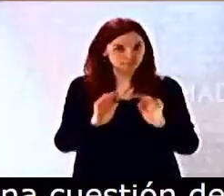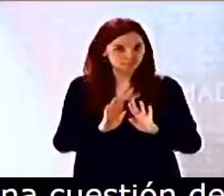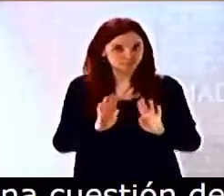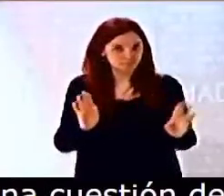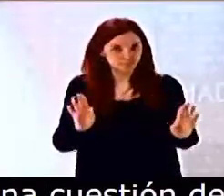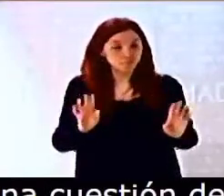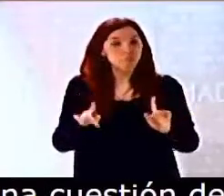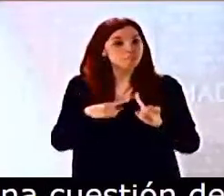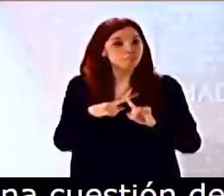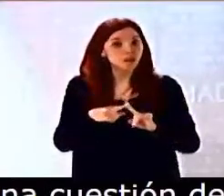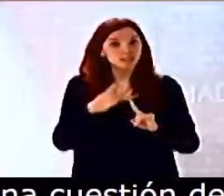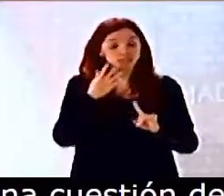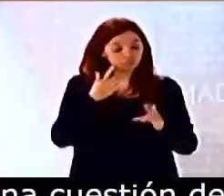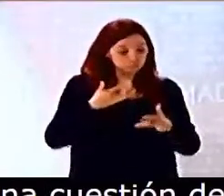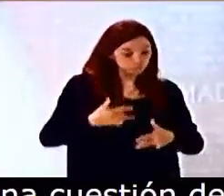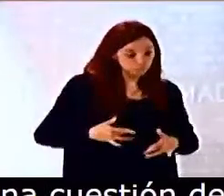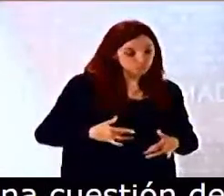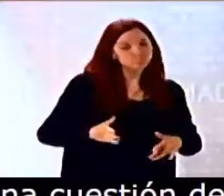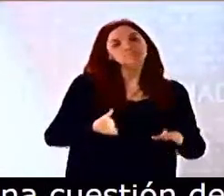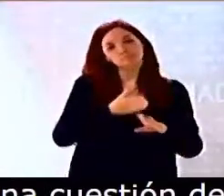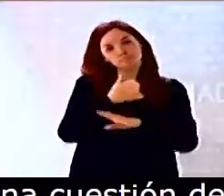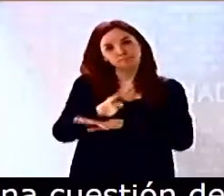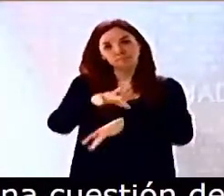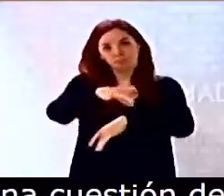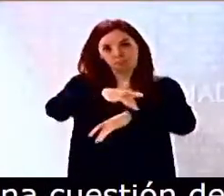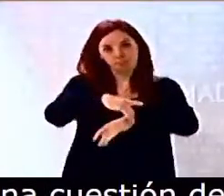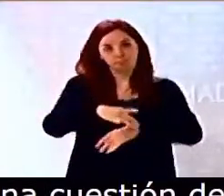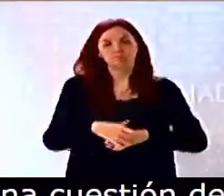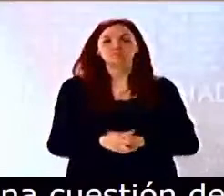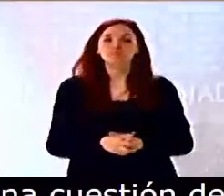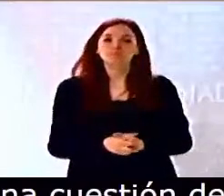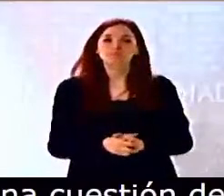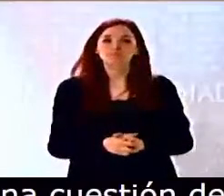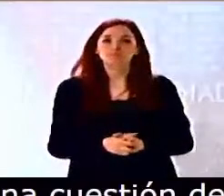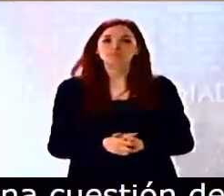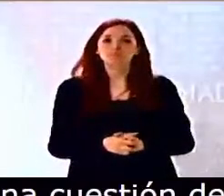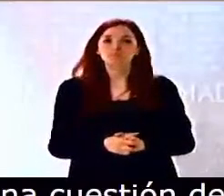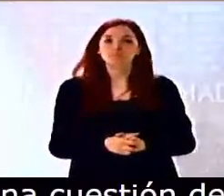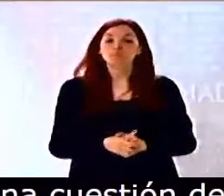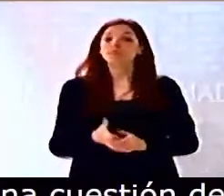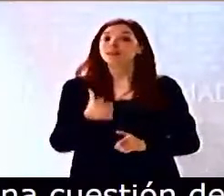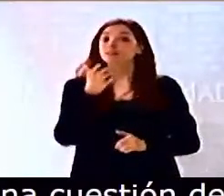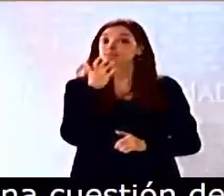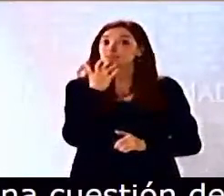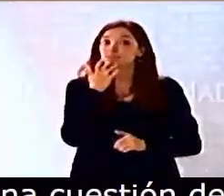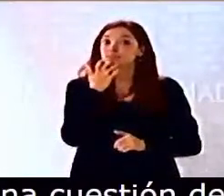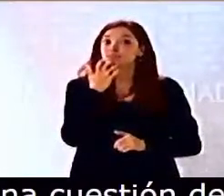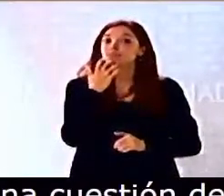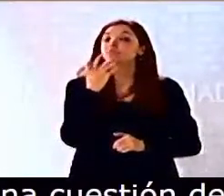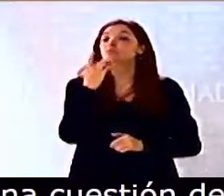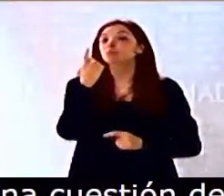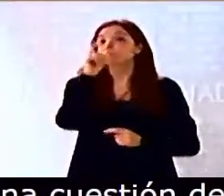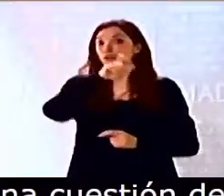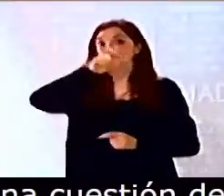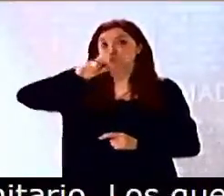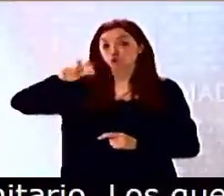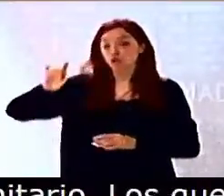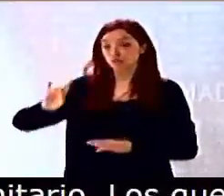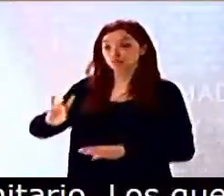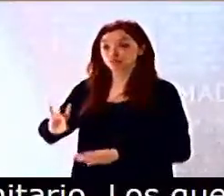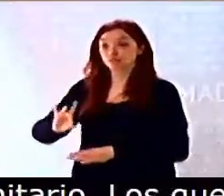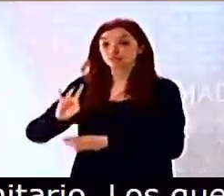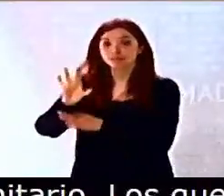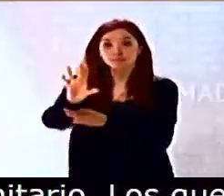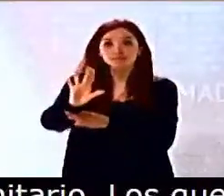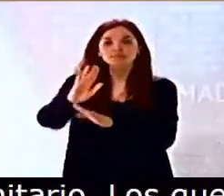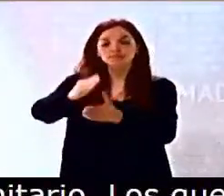y de acudir precozmente a un centro sanitario. Los que sí recibirán una carta serán los